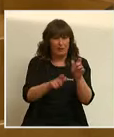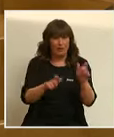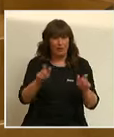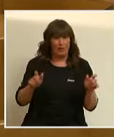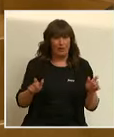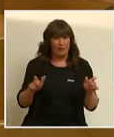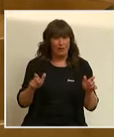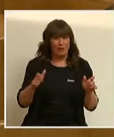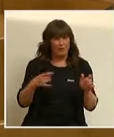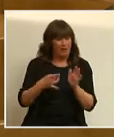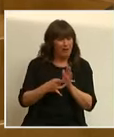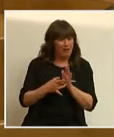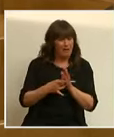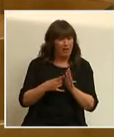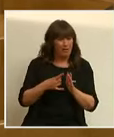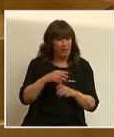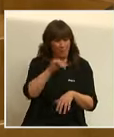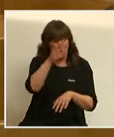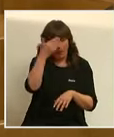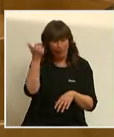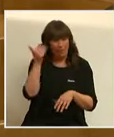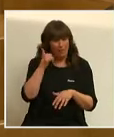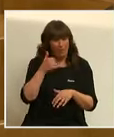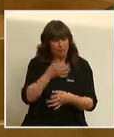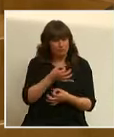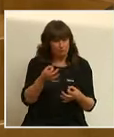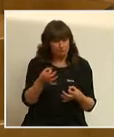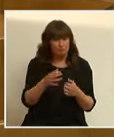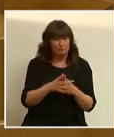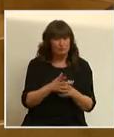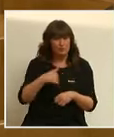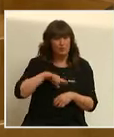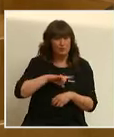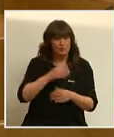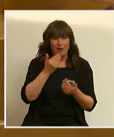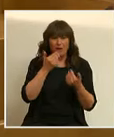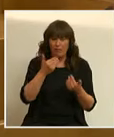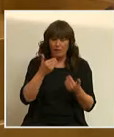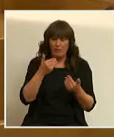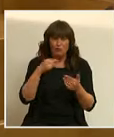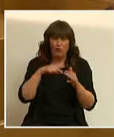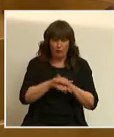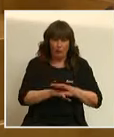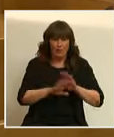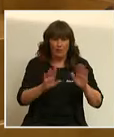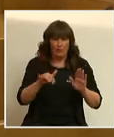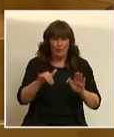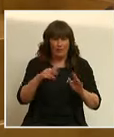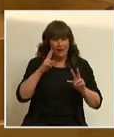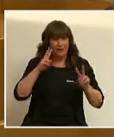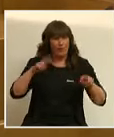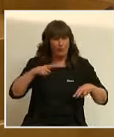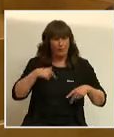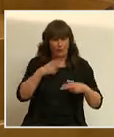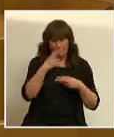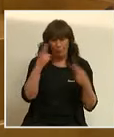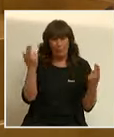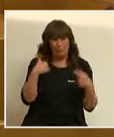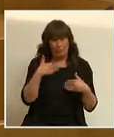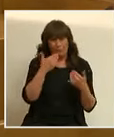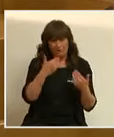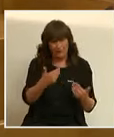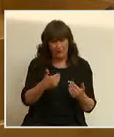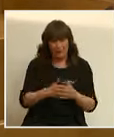se merece y corresponde. Y agradecemos profundamente que se haga un reconocimiento público de ello. Muchas